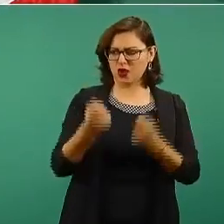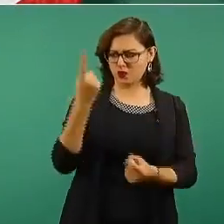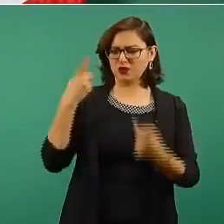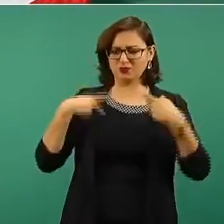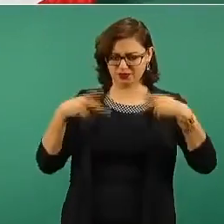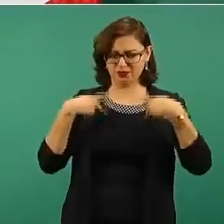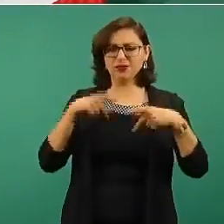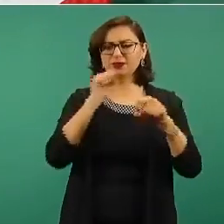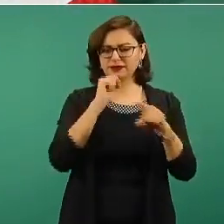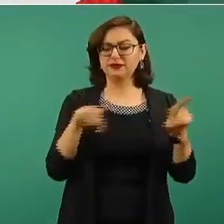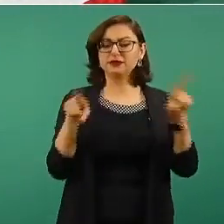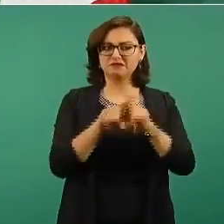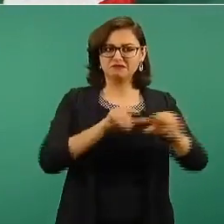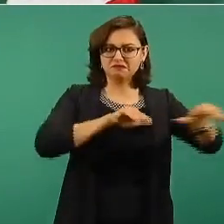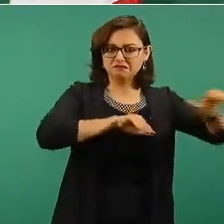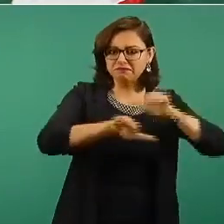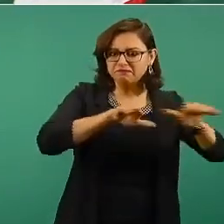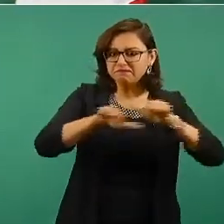Tenían